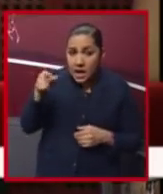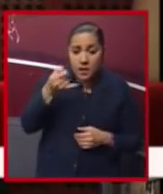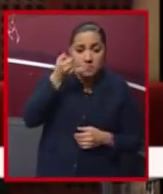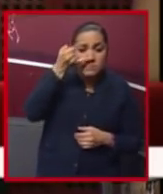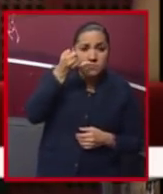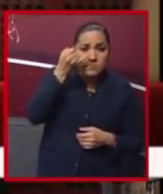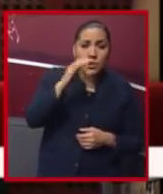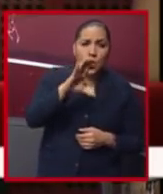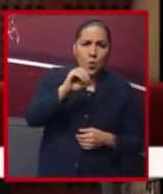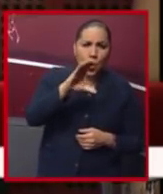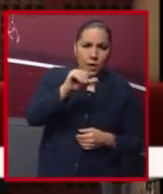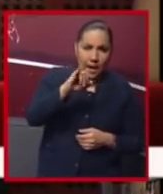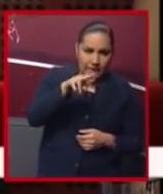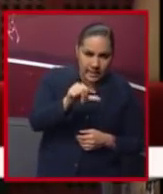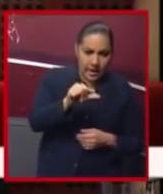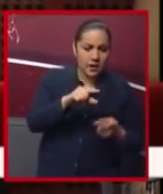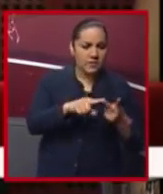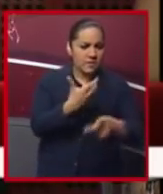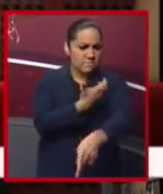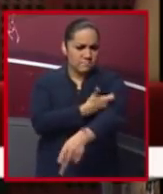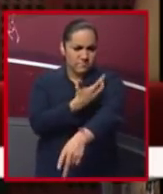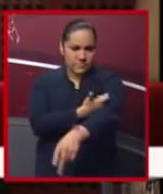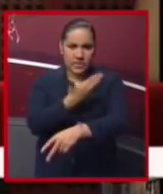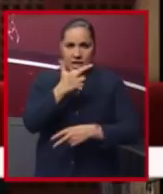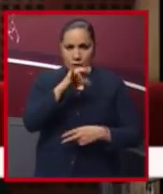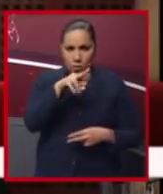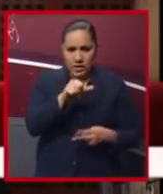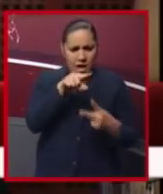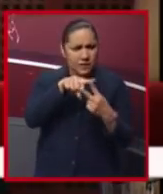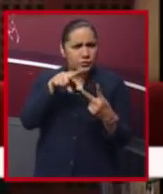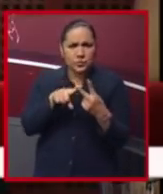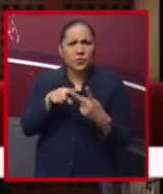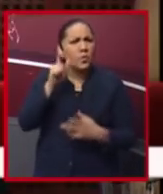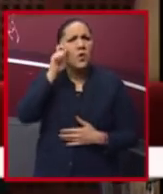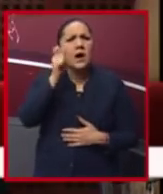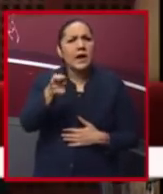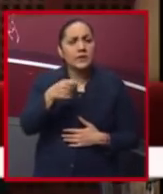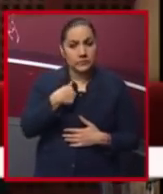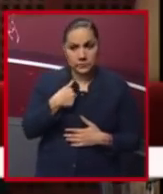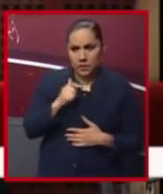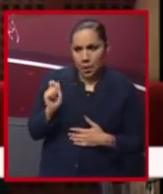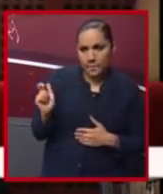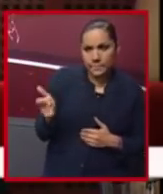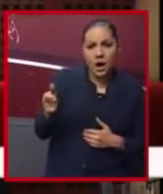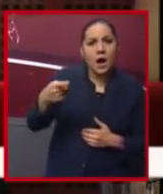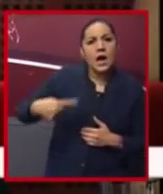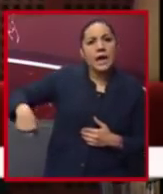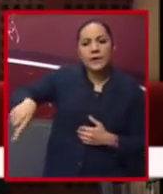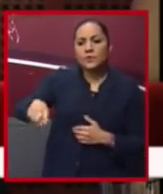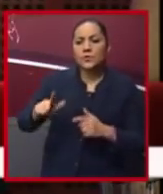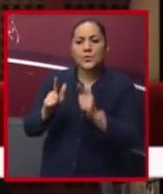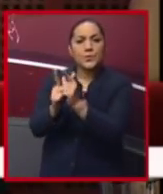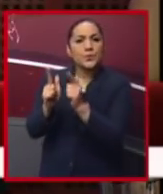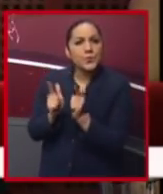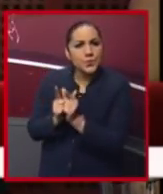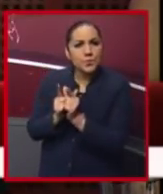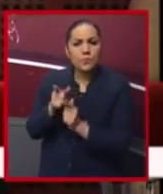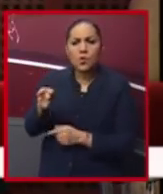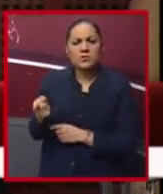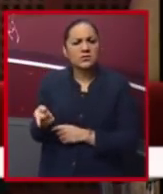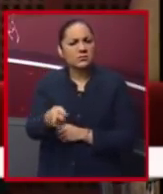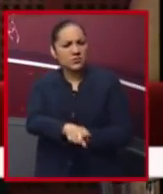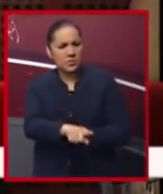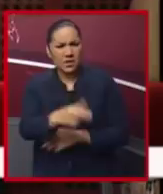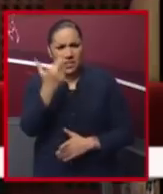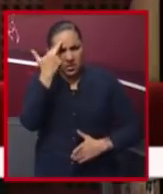recursos económicos para poder financiar esa guerra oculta de grupos paramilitares o de mercenarios